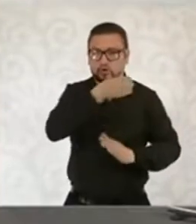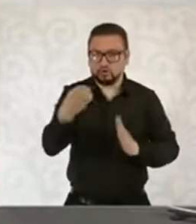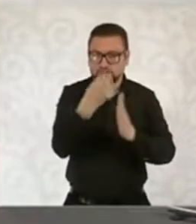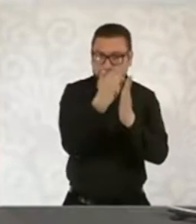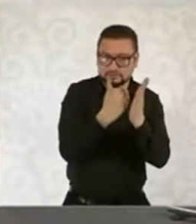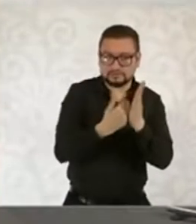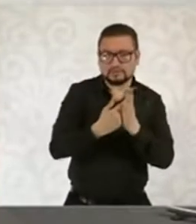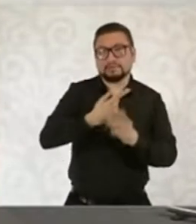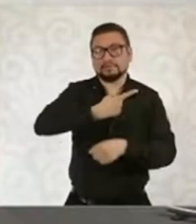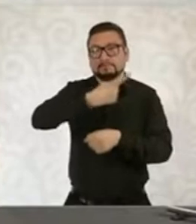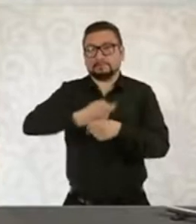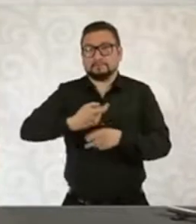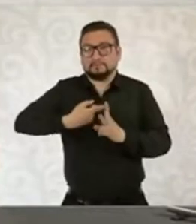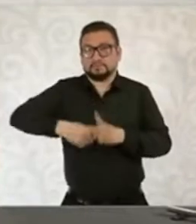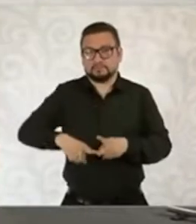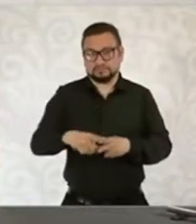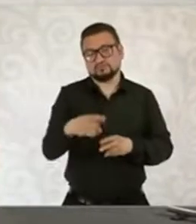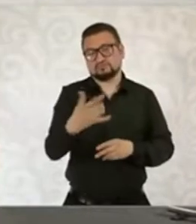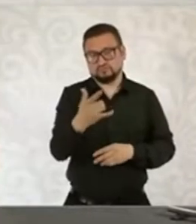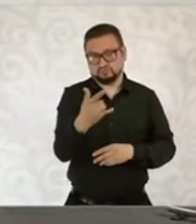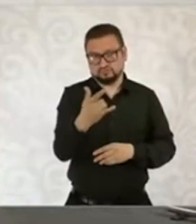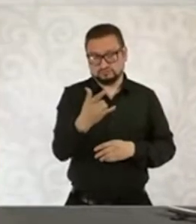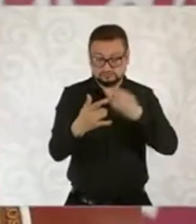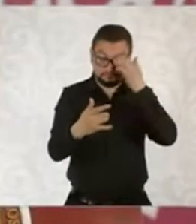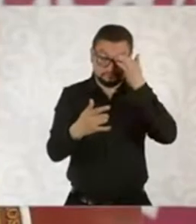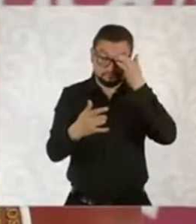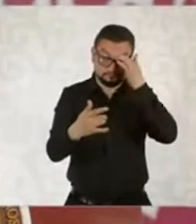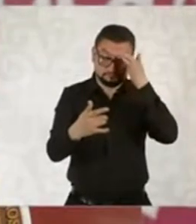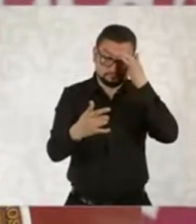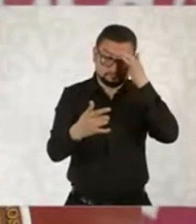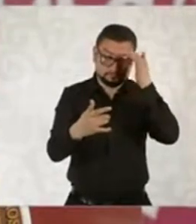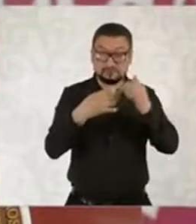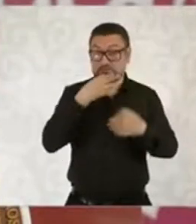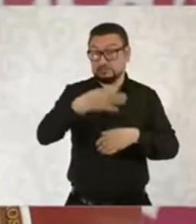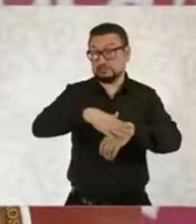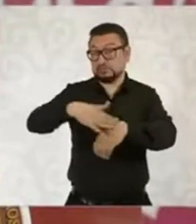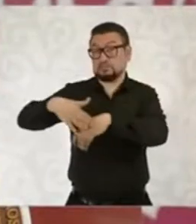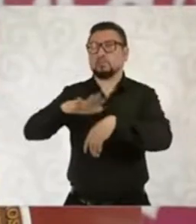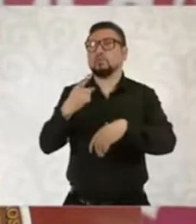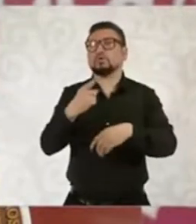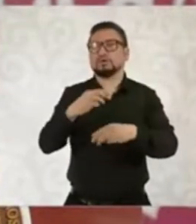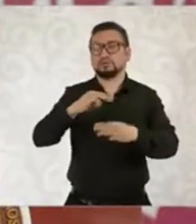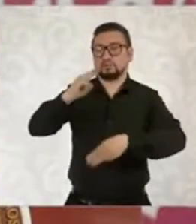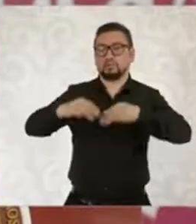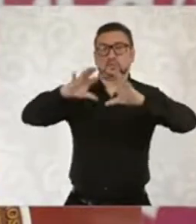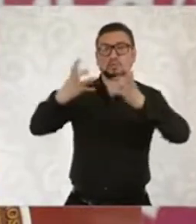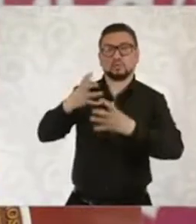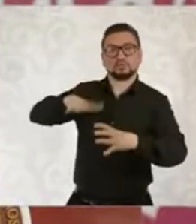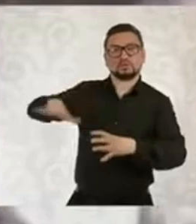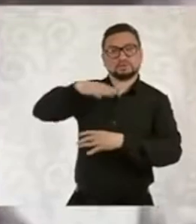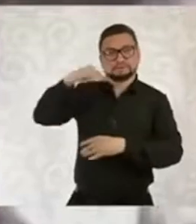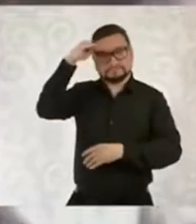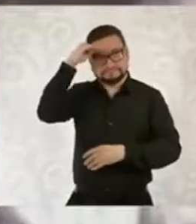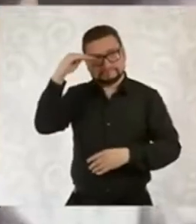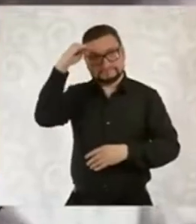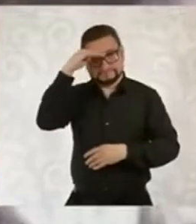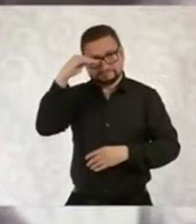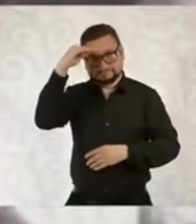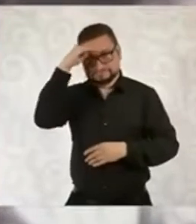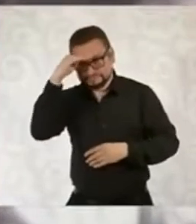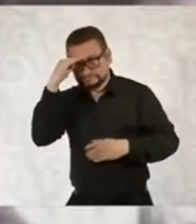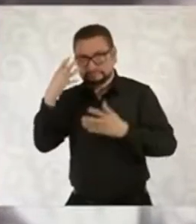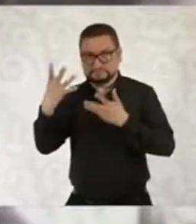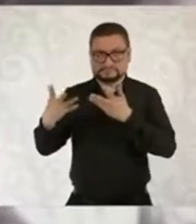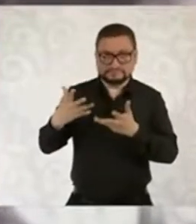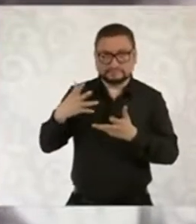piloto inició el 1 de julio. Y lo digo porque en muchas partes del mundo siguen pensándolo, siguen